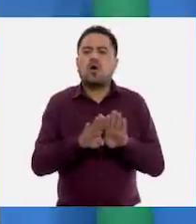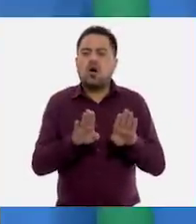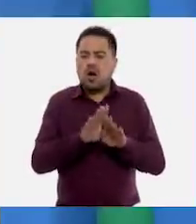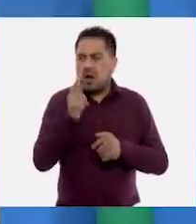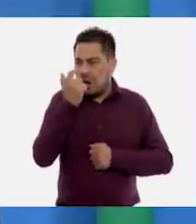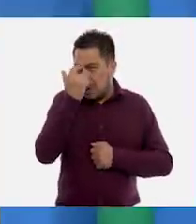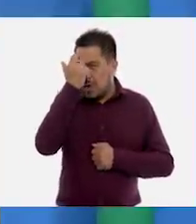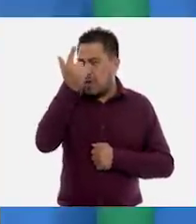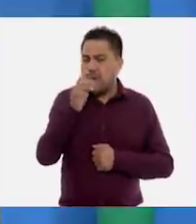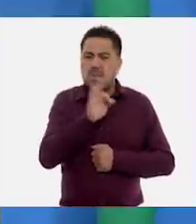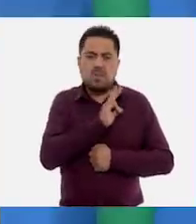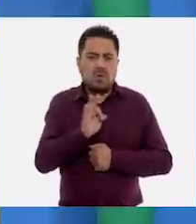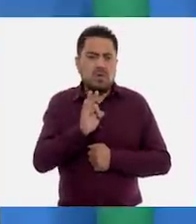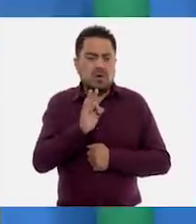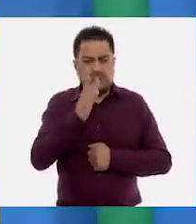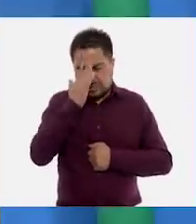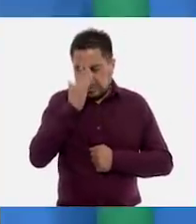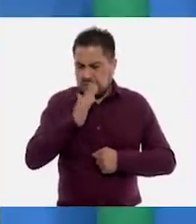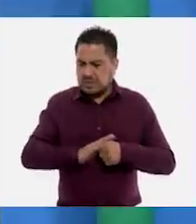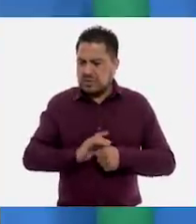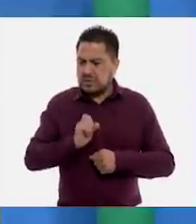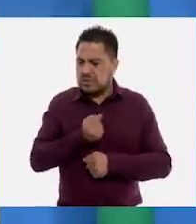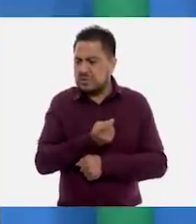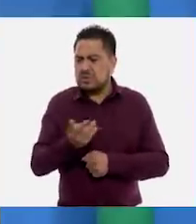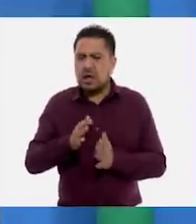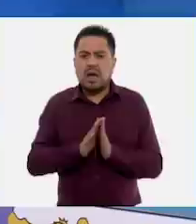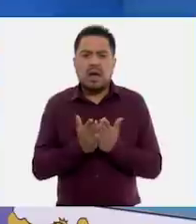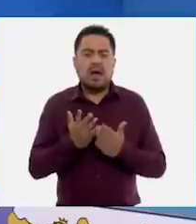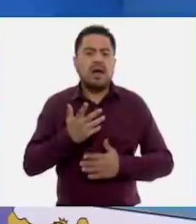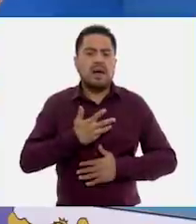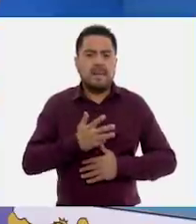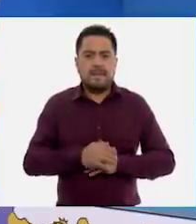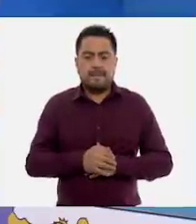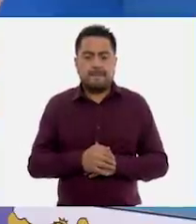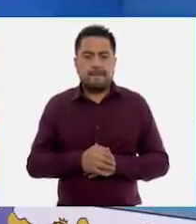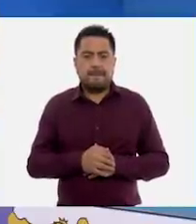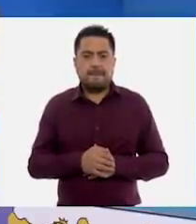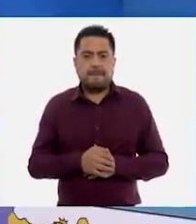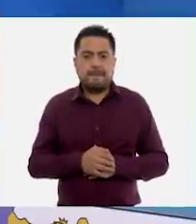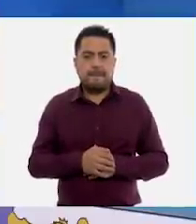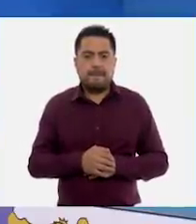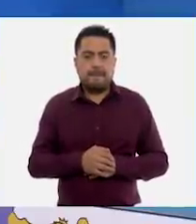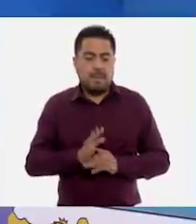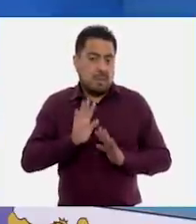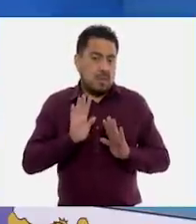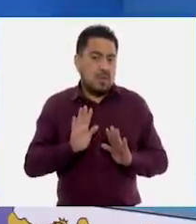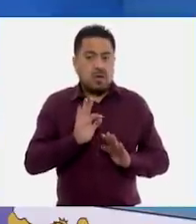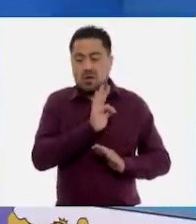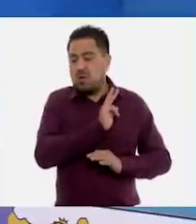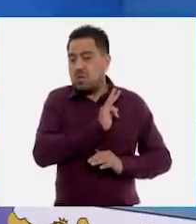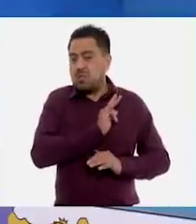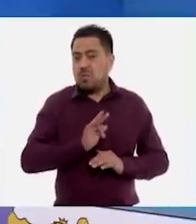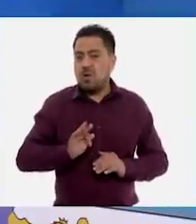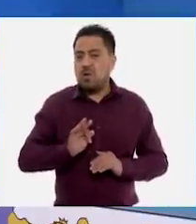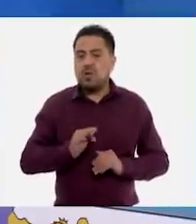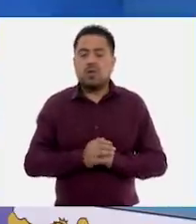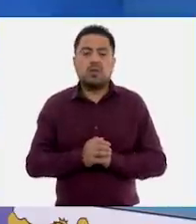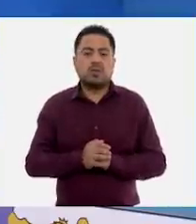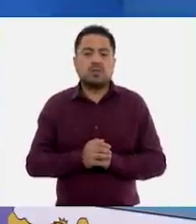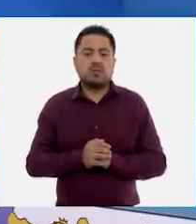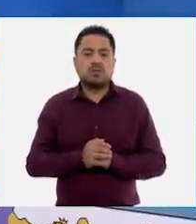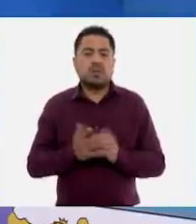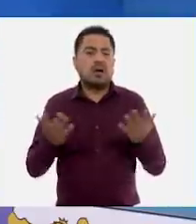ocurre que podamos saber la cantidad de libros que tenía? Pues una manera podría ser